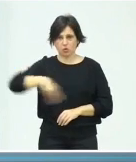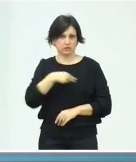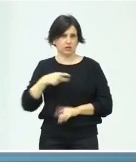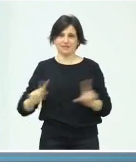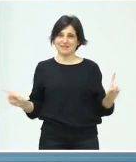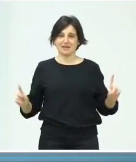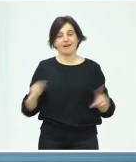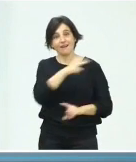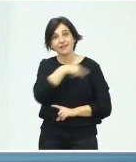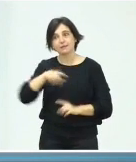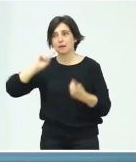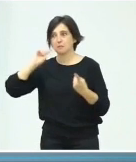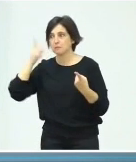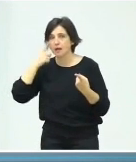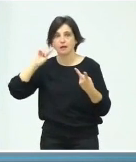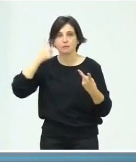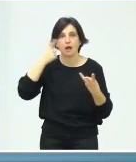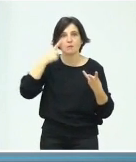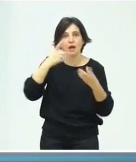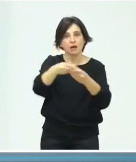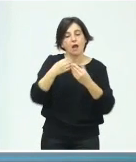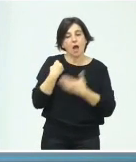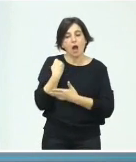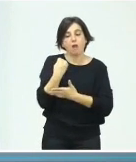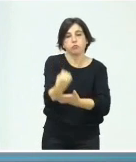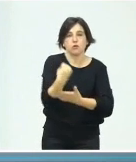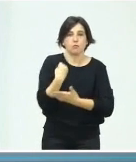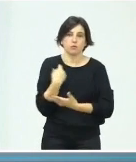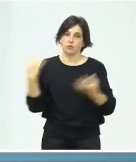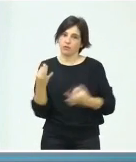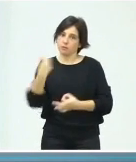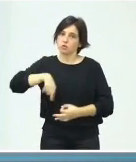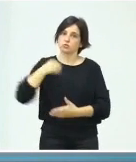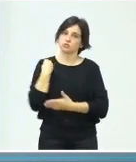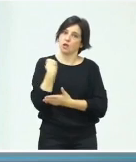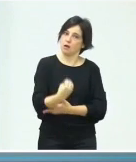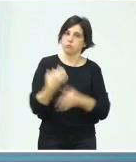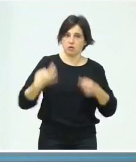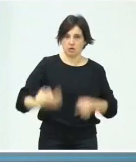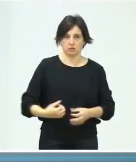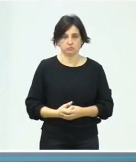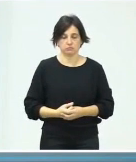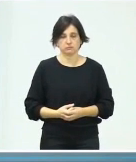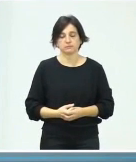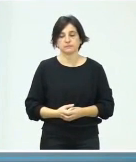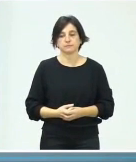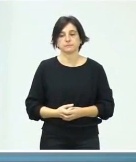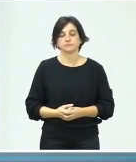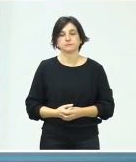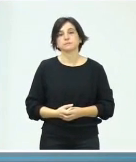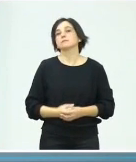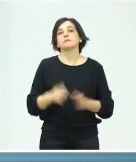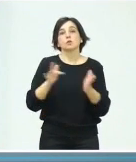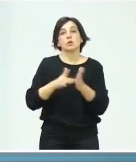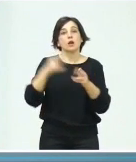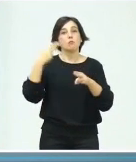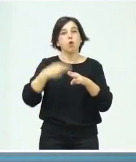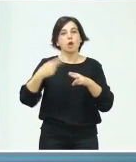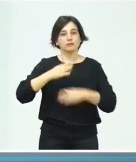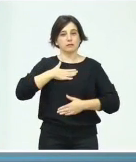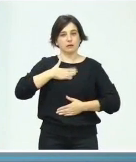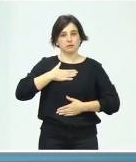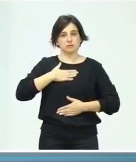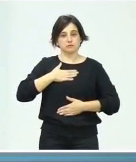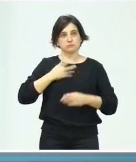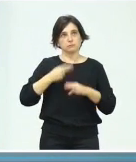sería la misma, y si no nos damos cuenta de ello en su justa medida, Cantabria tampoco tendría mucho futuro. Las políticas de esta